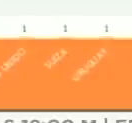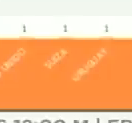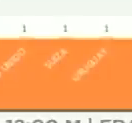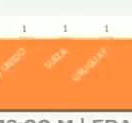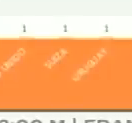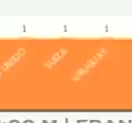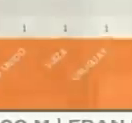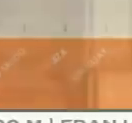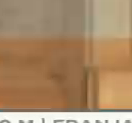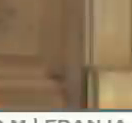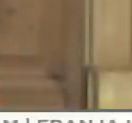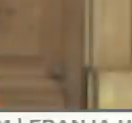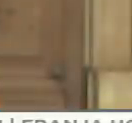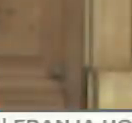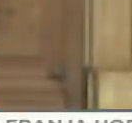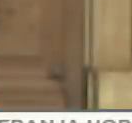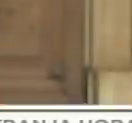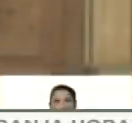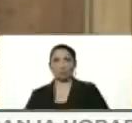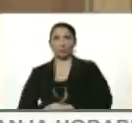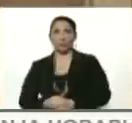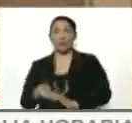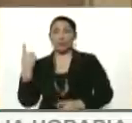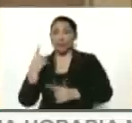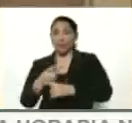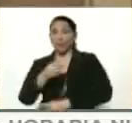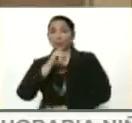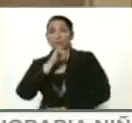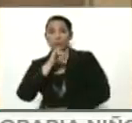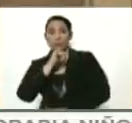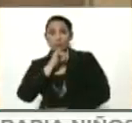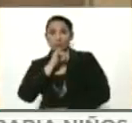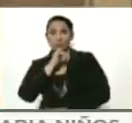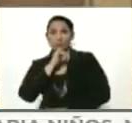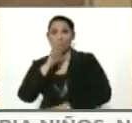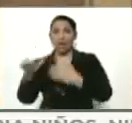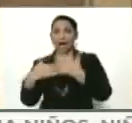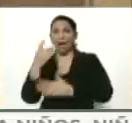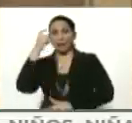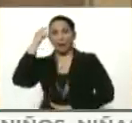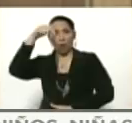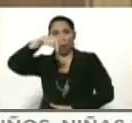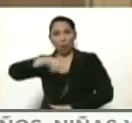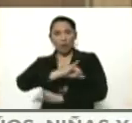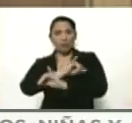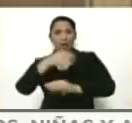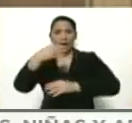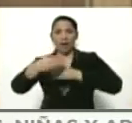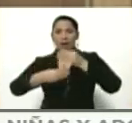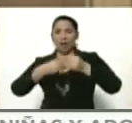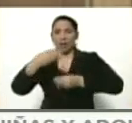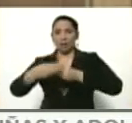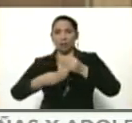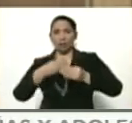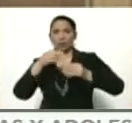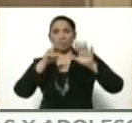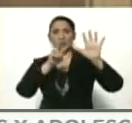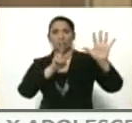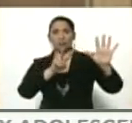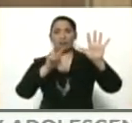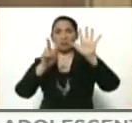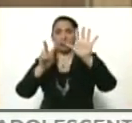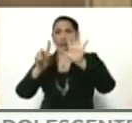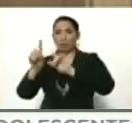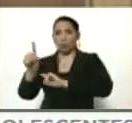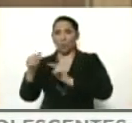importados. Debemos además informar que al día de hoy ya se han realizado